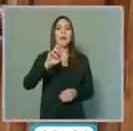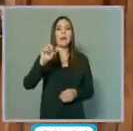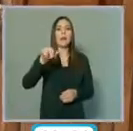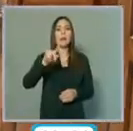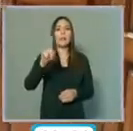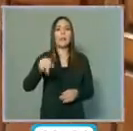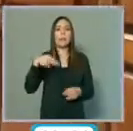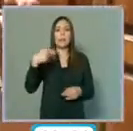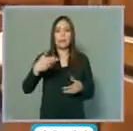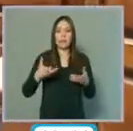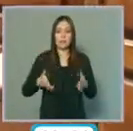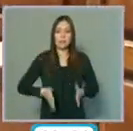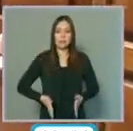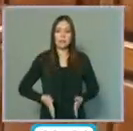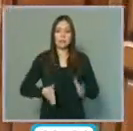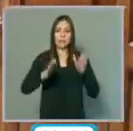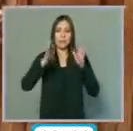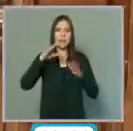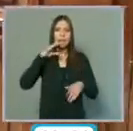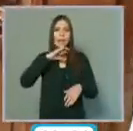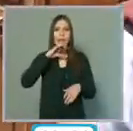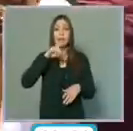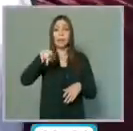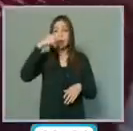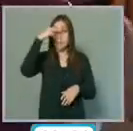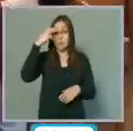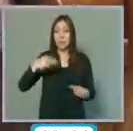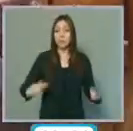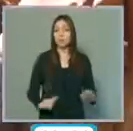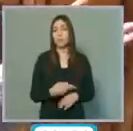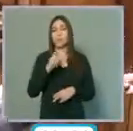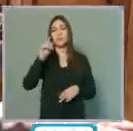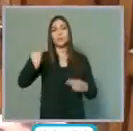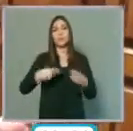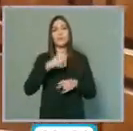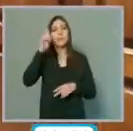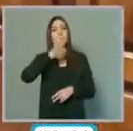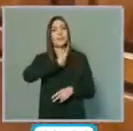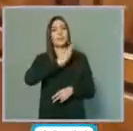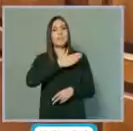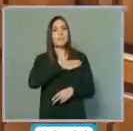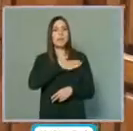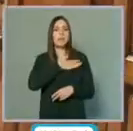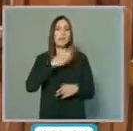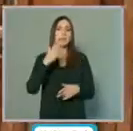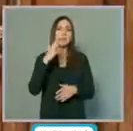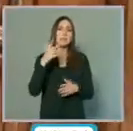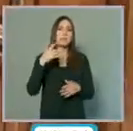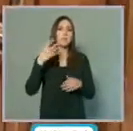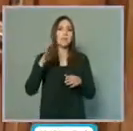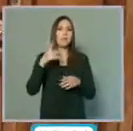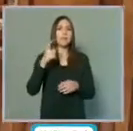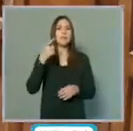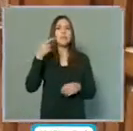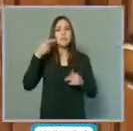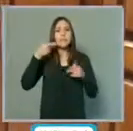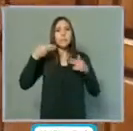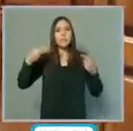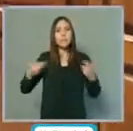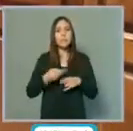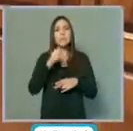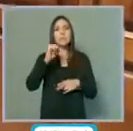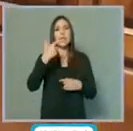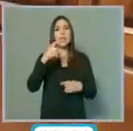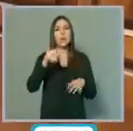es de origen catalán. Allá nació a principios del siglo XIX y por aventurero que